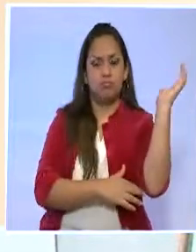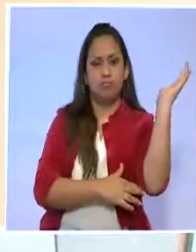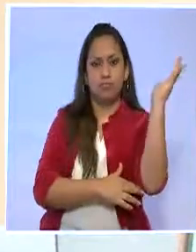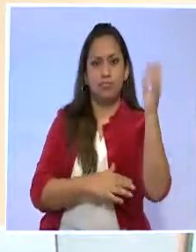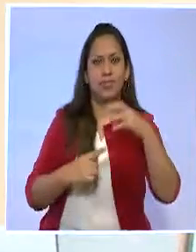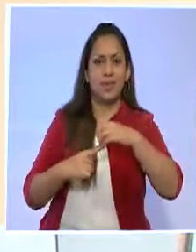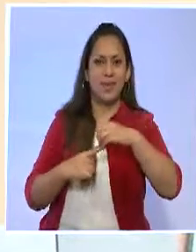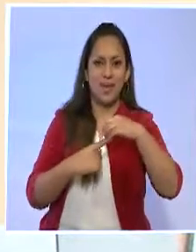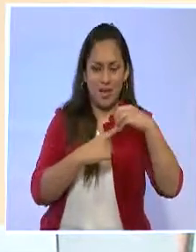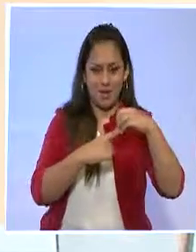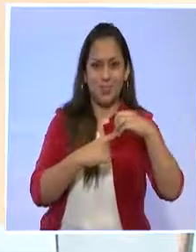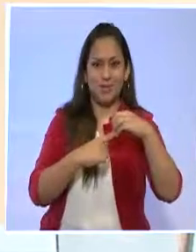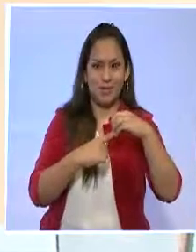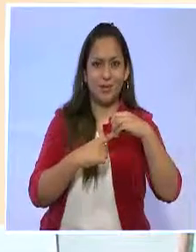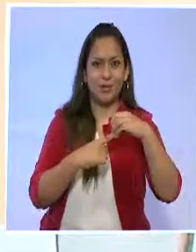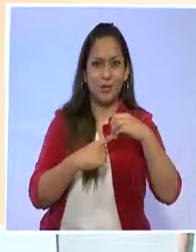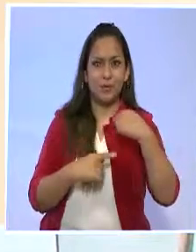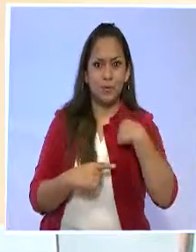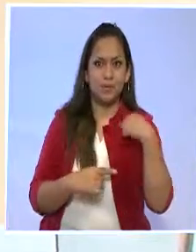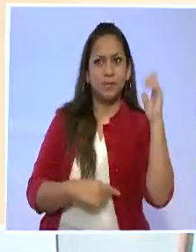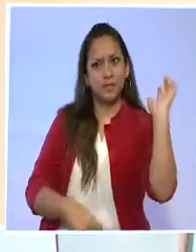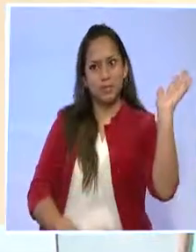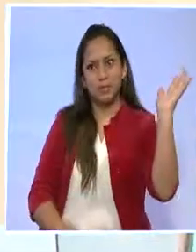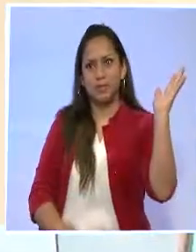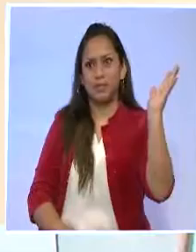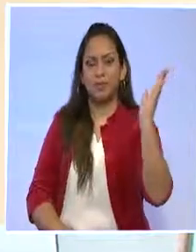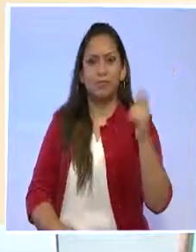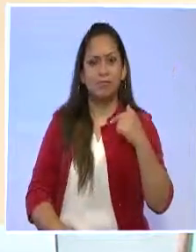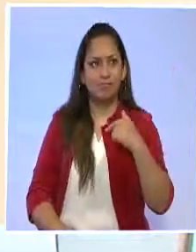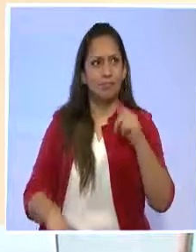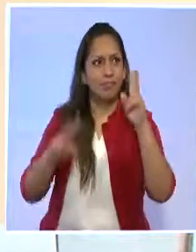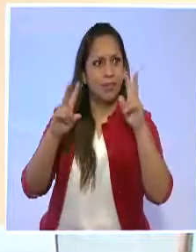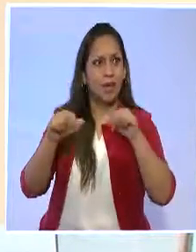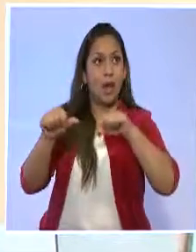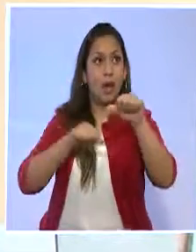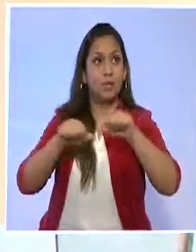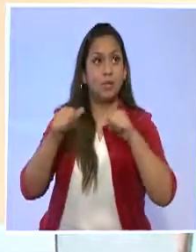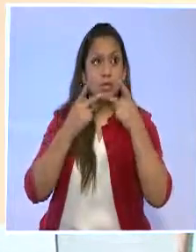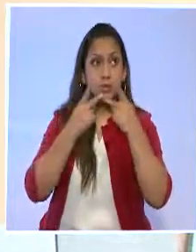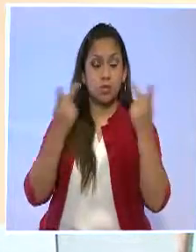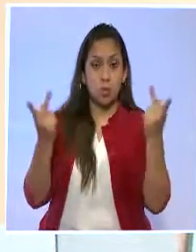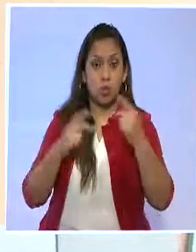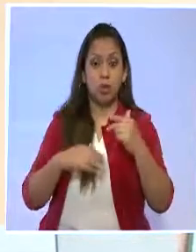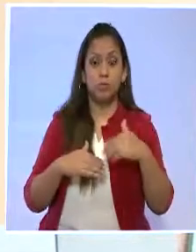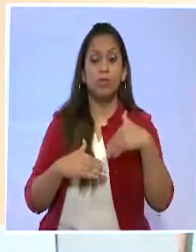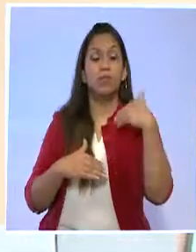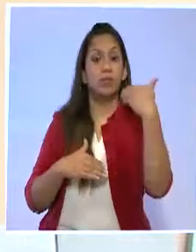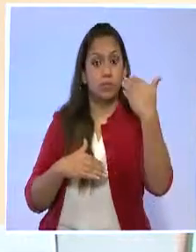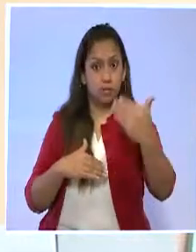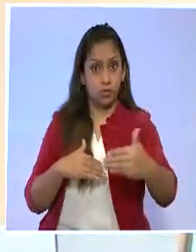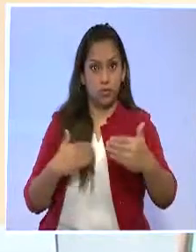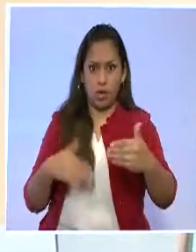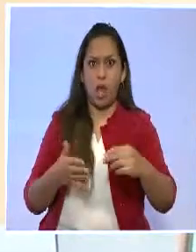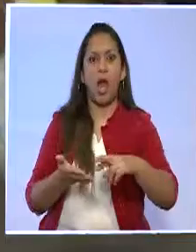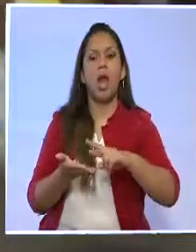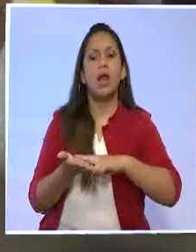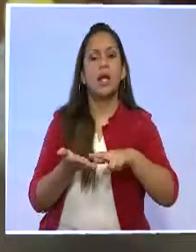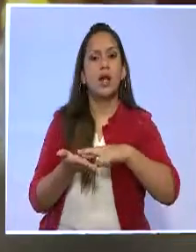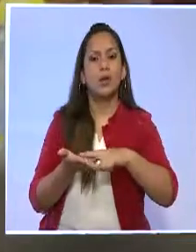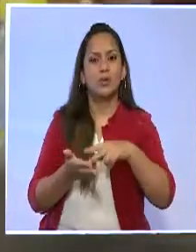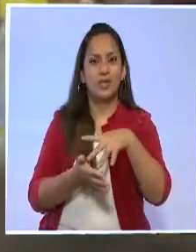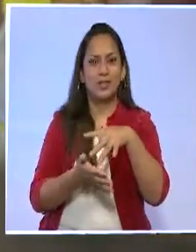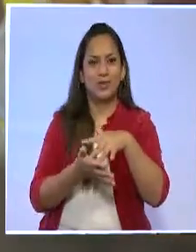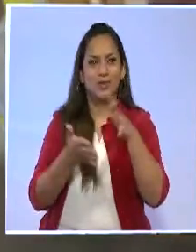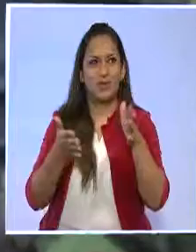estuve dando esta conferencia en la academia de la administración pública y posterior a eso tuvimos una reunión con nuestros estudiantes